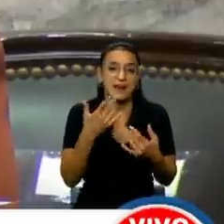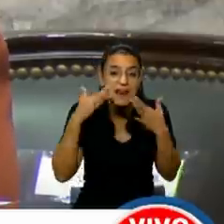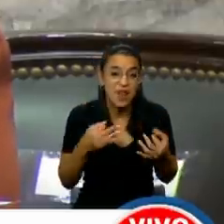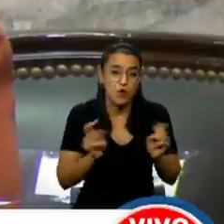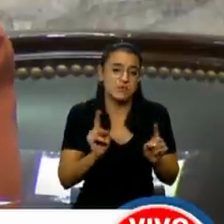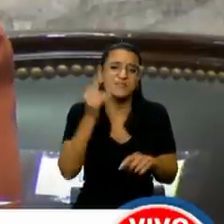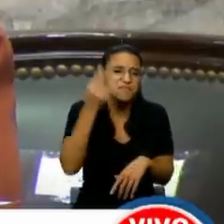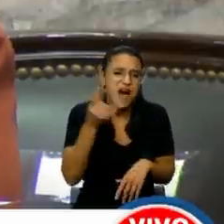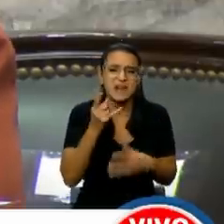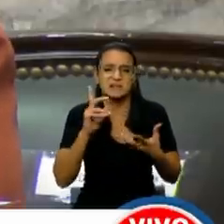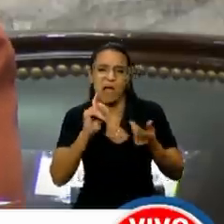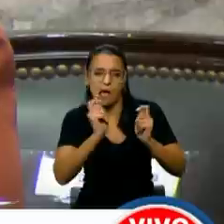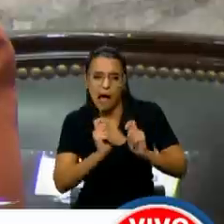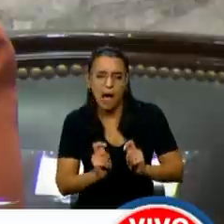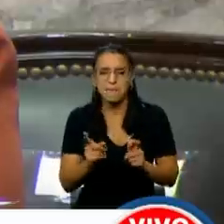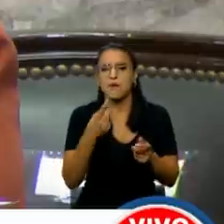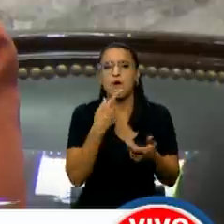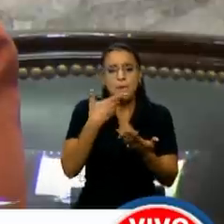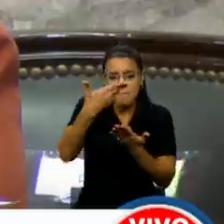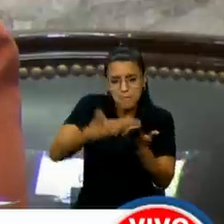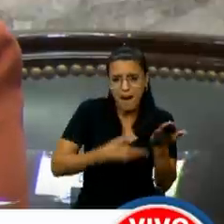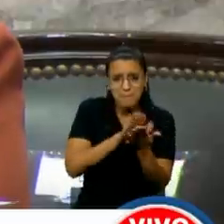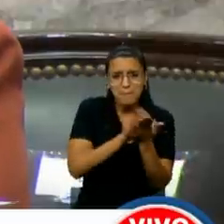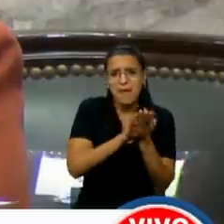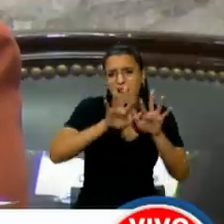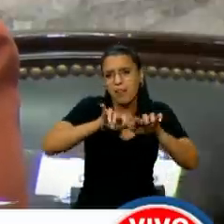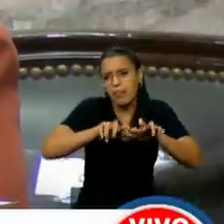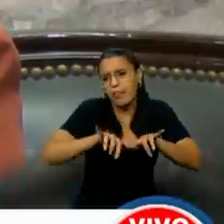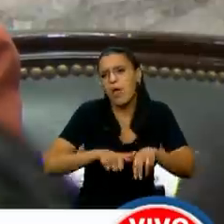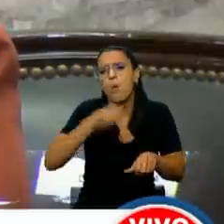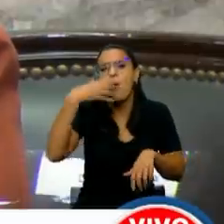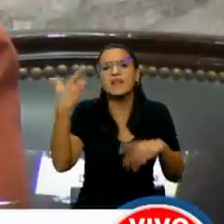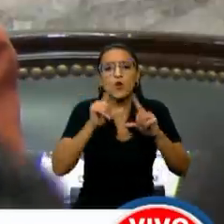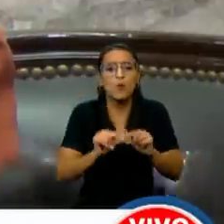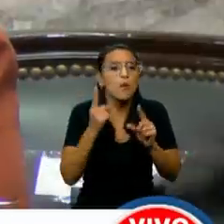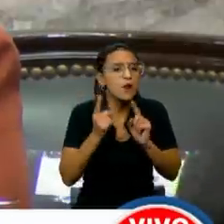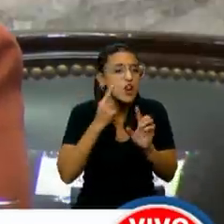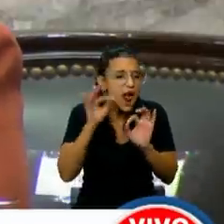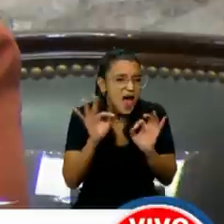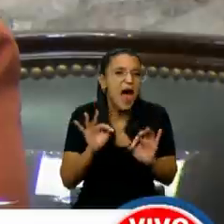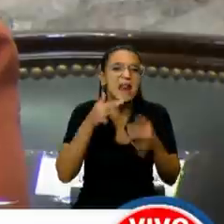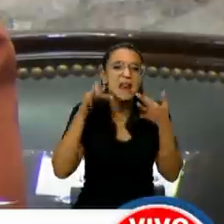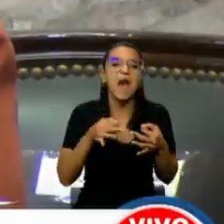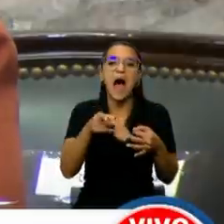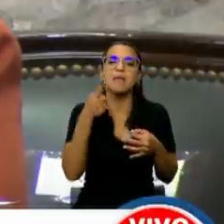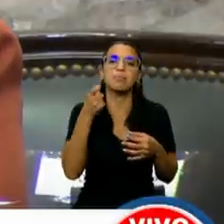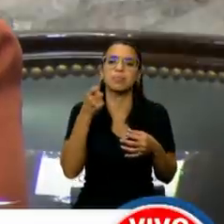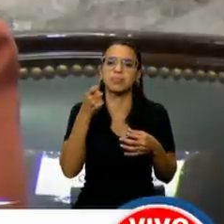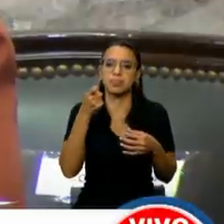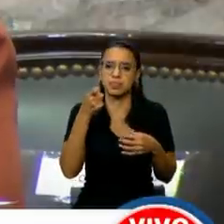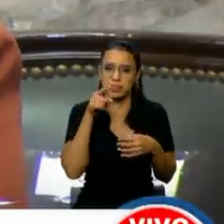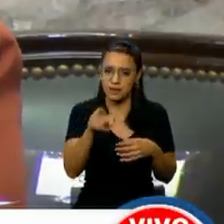son falsas y distorsionadas sobre el papel podemos poner cualquier número pero solo analizando la realidad nos damos cuenta